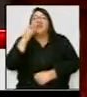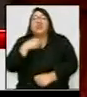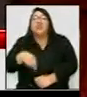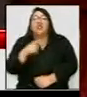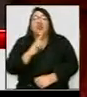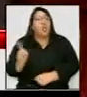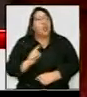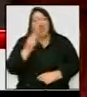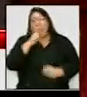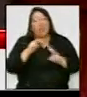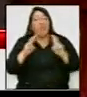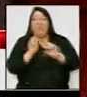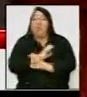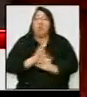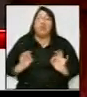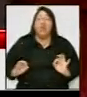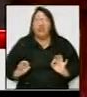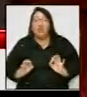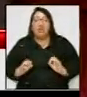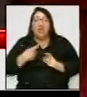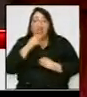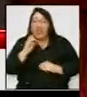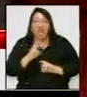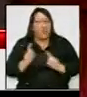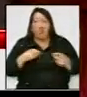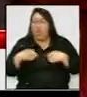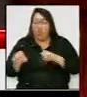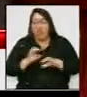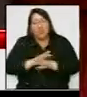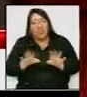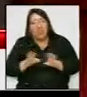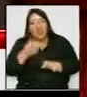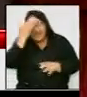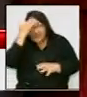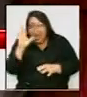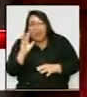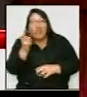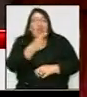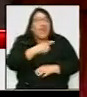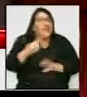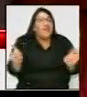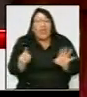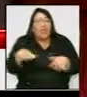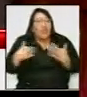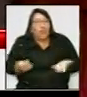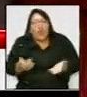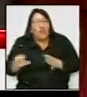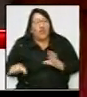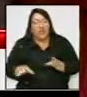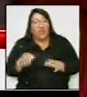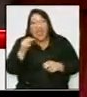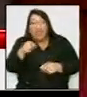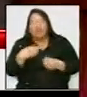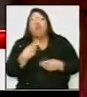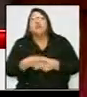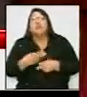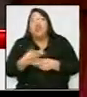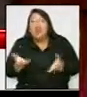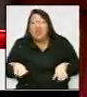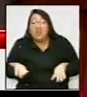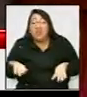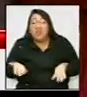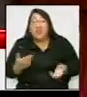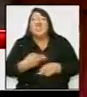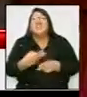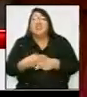Popular? Que no verían los casos, y decidieron que no lo iban a hacer, sabiendo que nadie más lo puede hacer. ¿Eso cómo se llama?